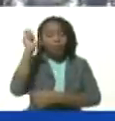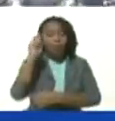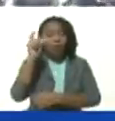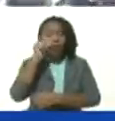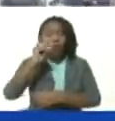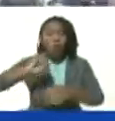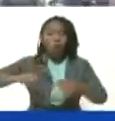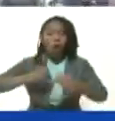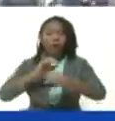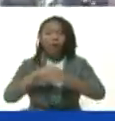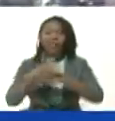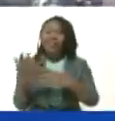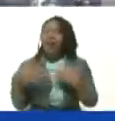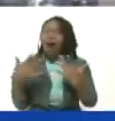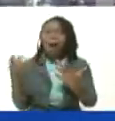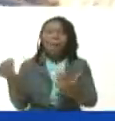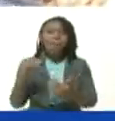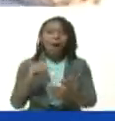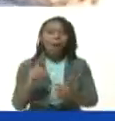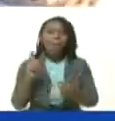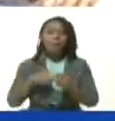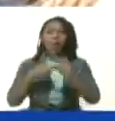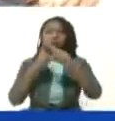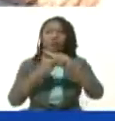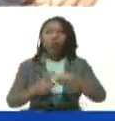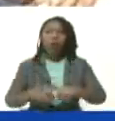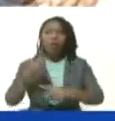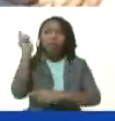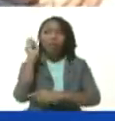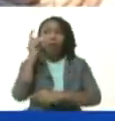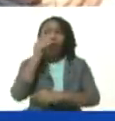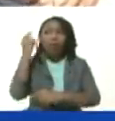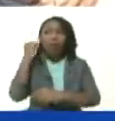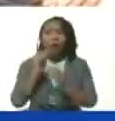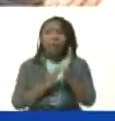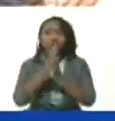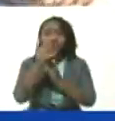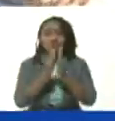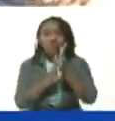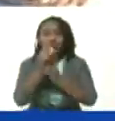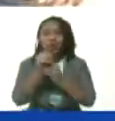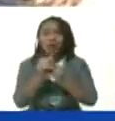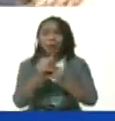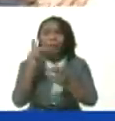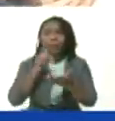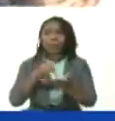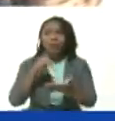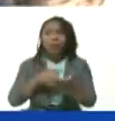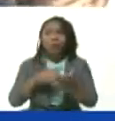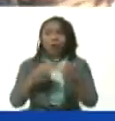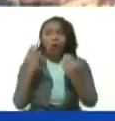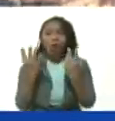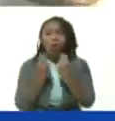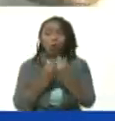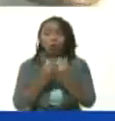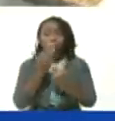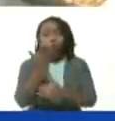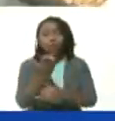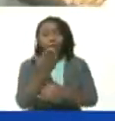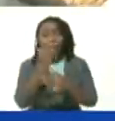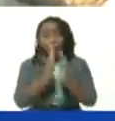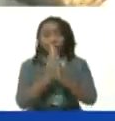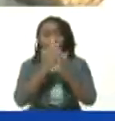Rodríguez, ¿qué más nos pudieran agregar los diputados, diputadas, emprendedores y emprendedoras presentes al lado de usted? Por